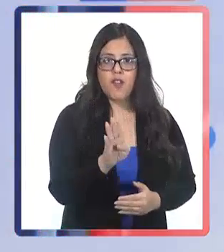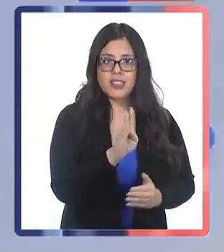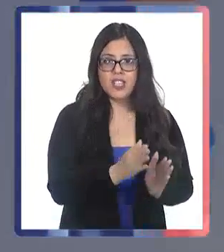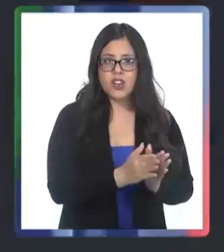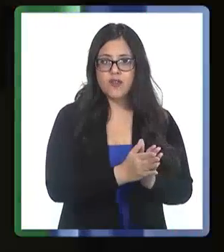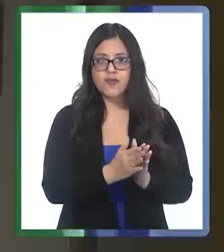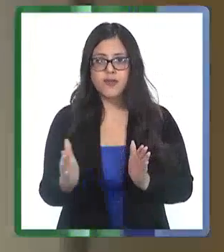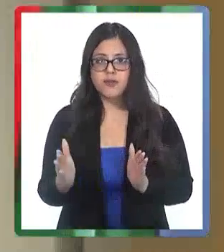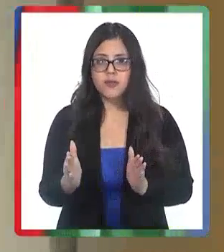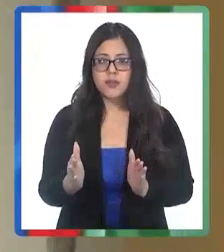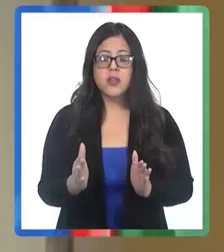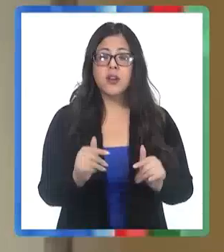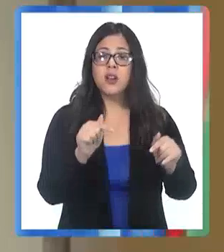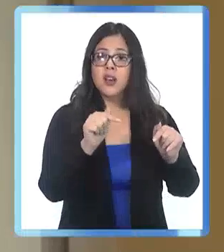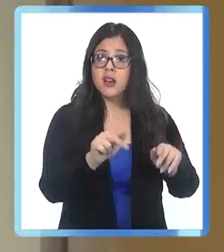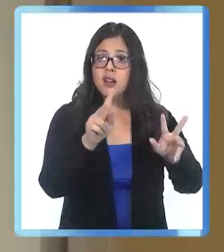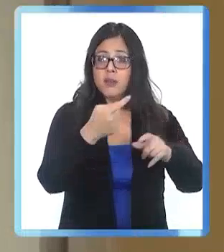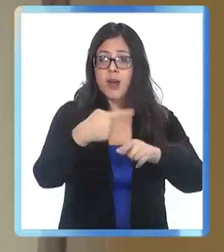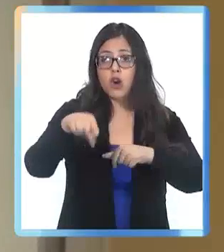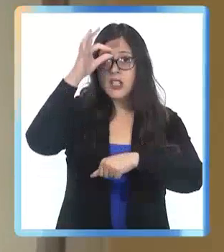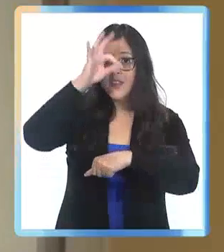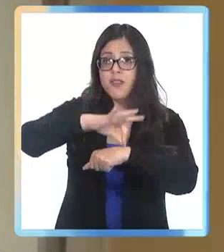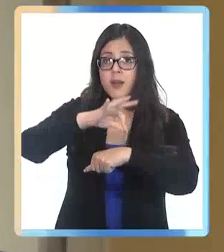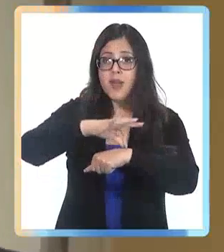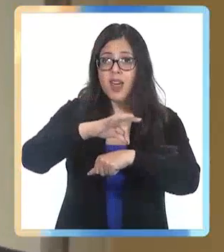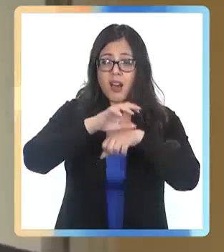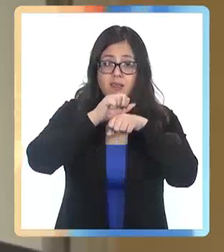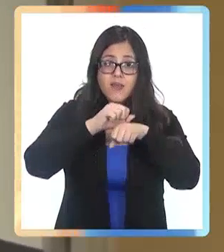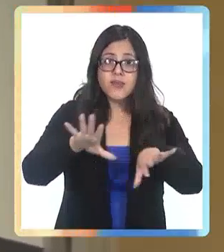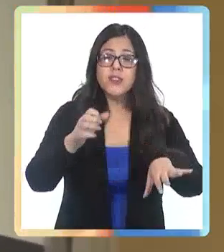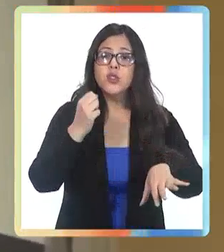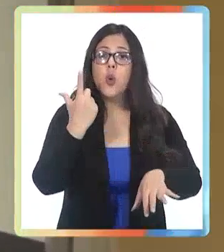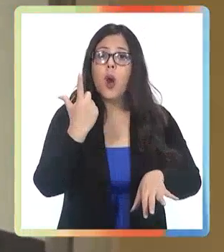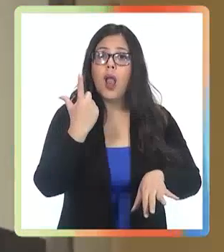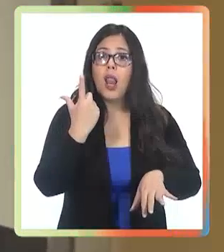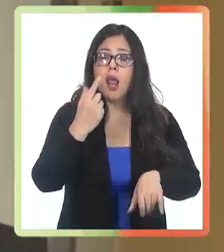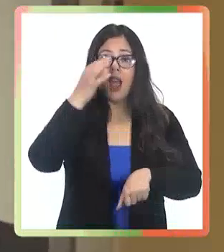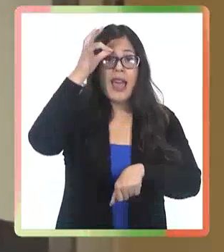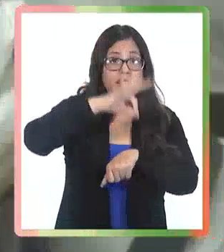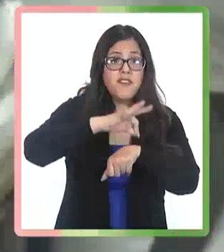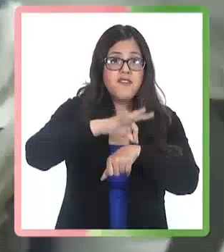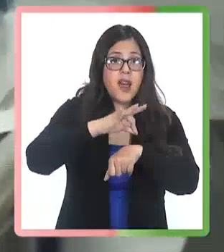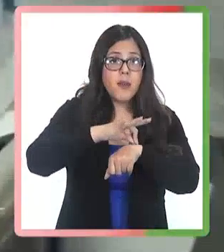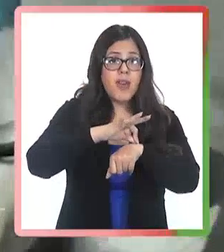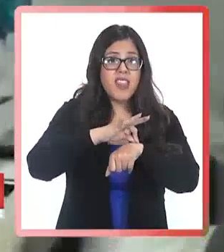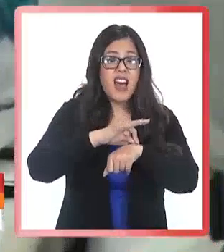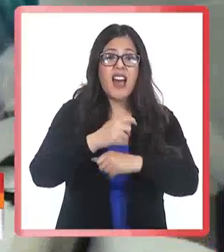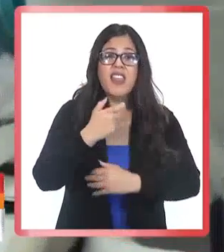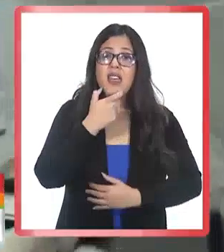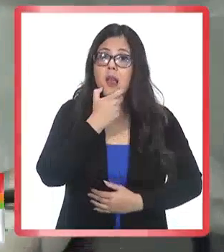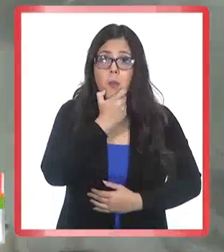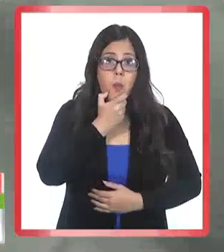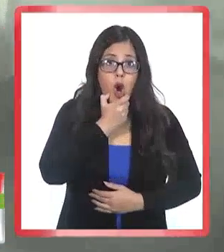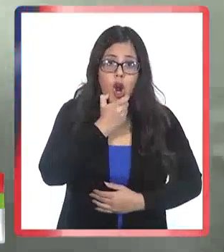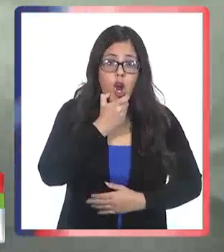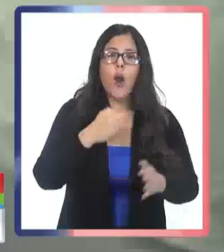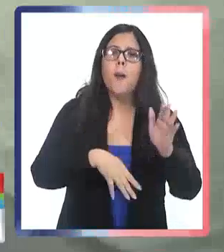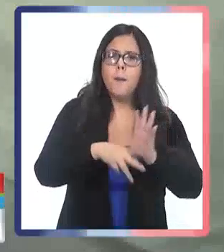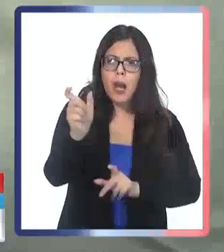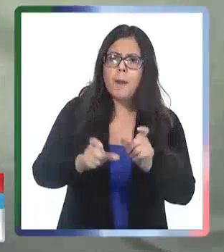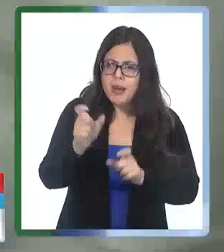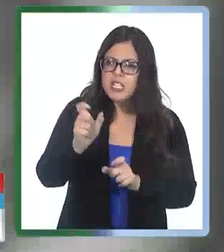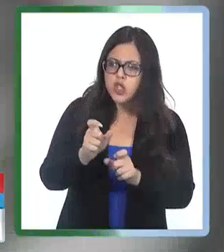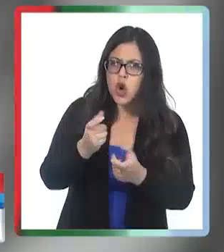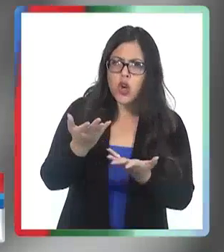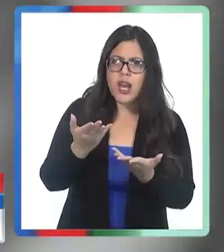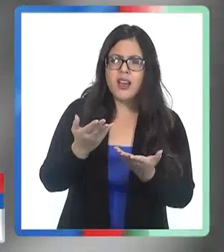básico. Y respecto de otra enfermedad endémica, la llamada viruela del mono, cada día se confirman más